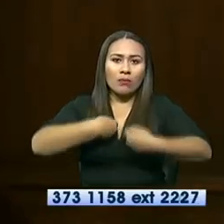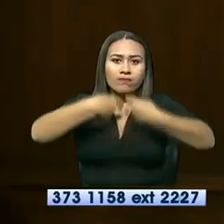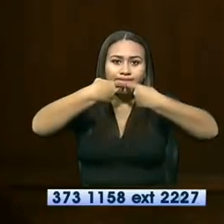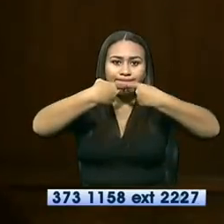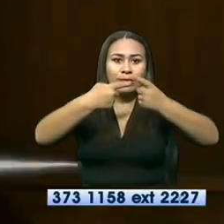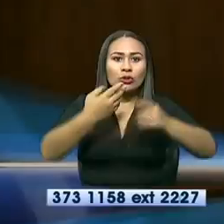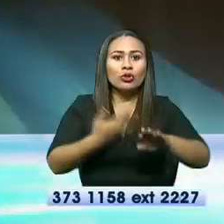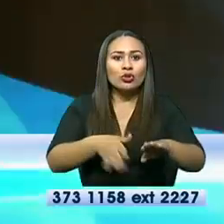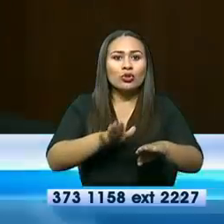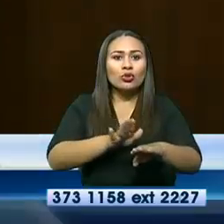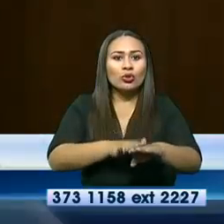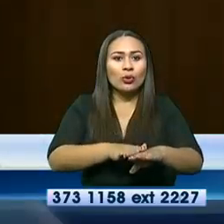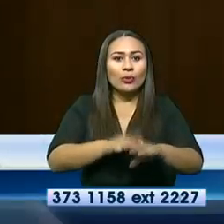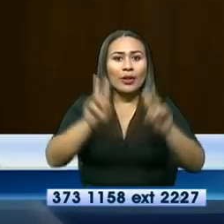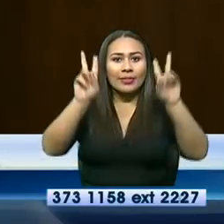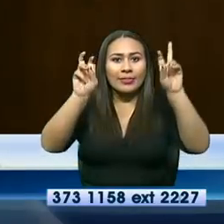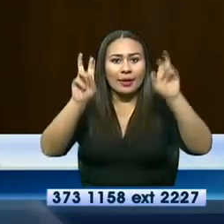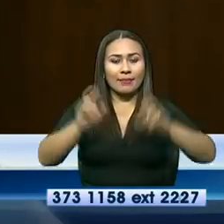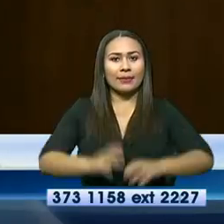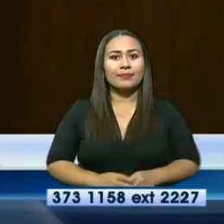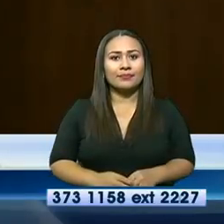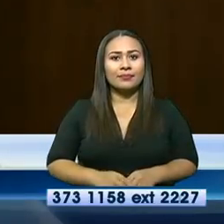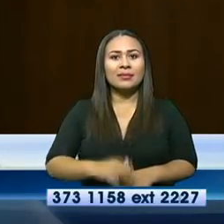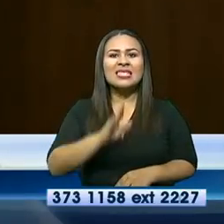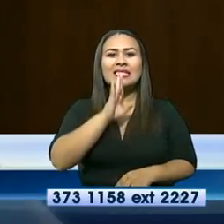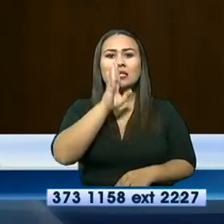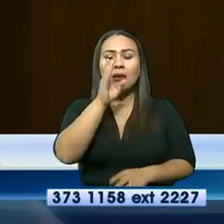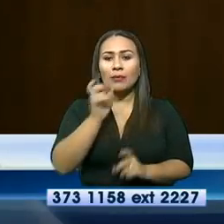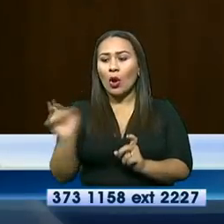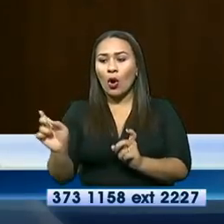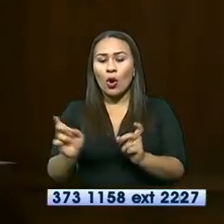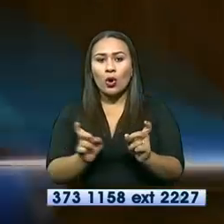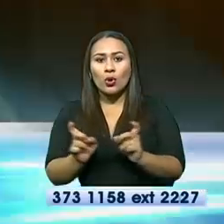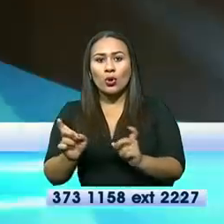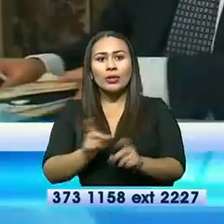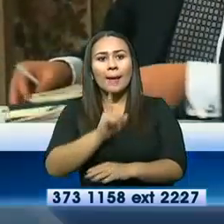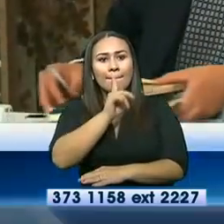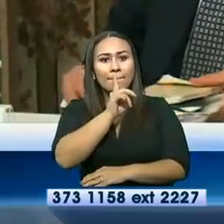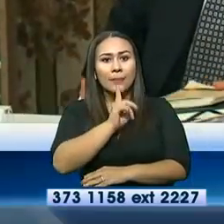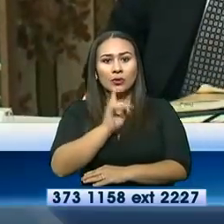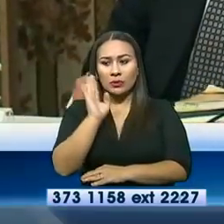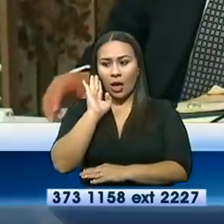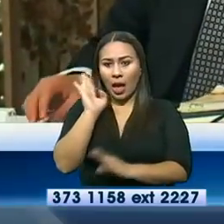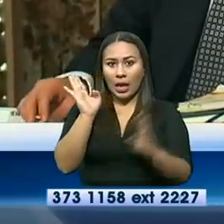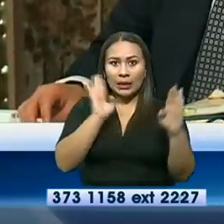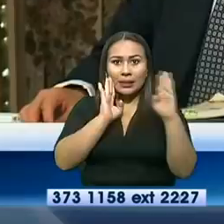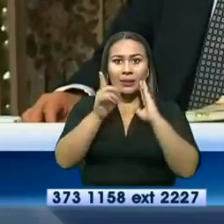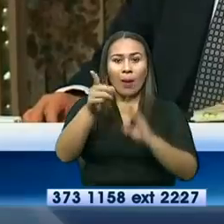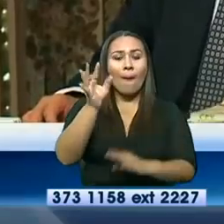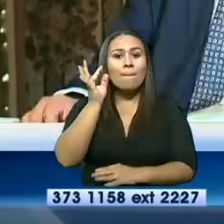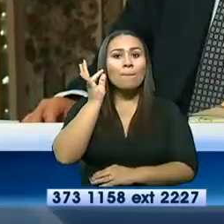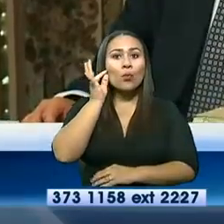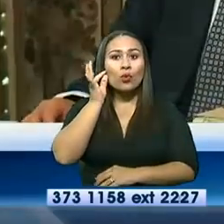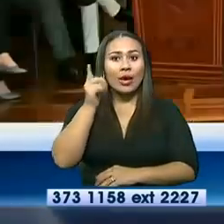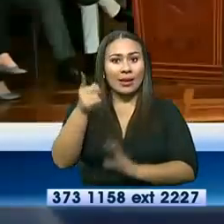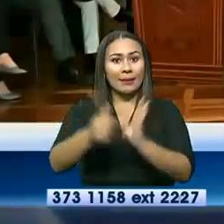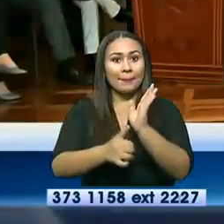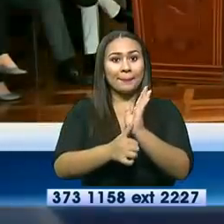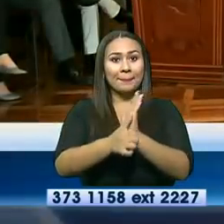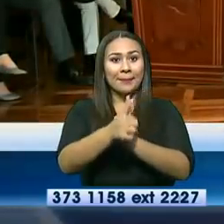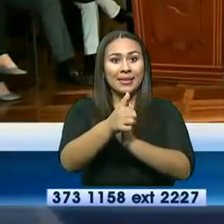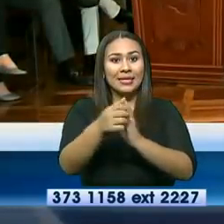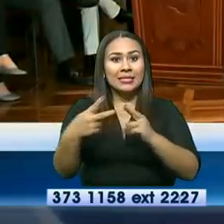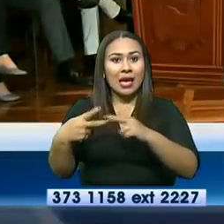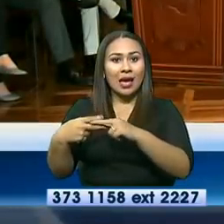sobre un asunto que debe ser siempre manejado con prudencia. Así fue como María Fernández Pinoza, ministra de Relaciones